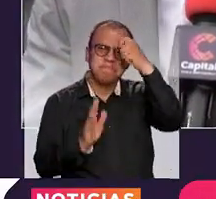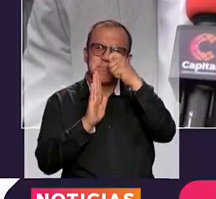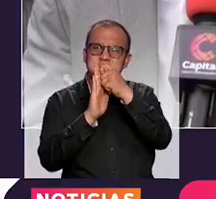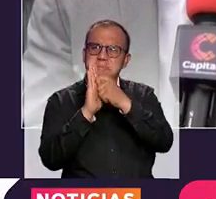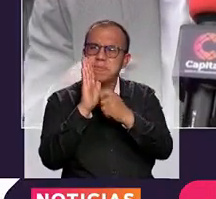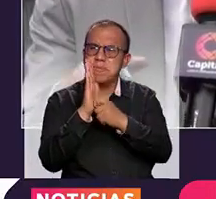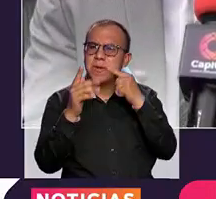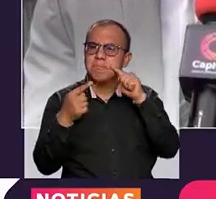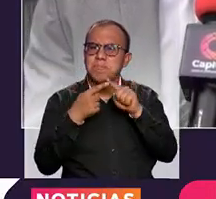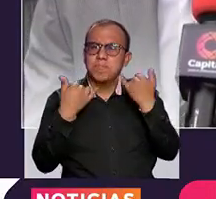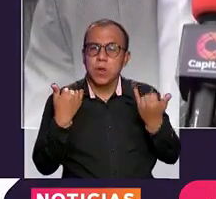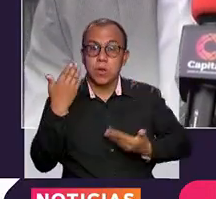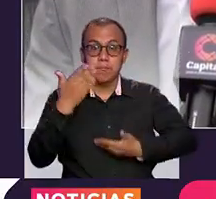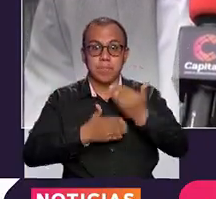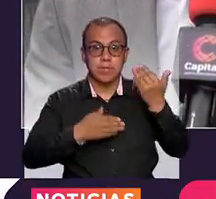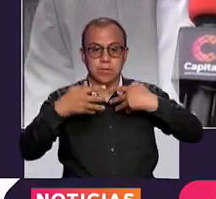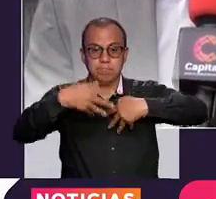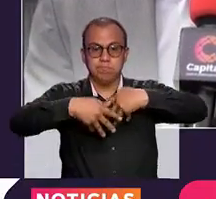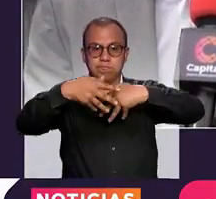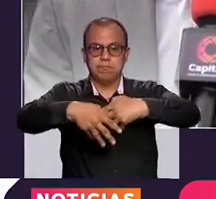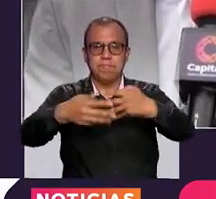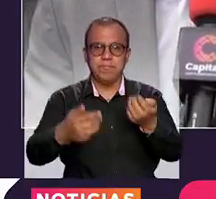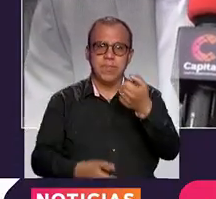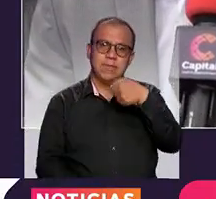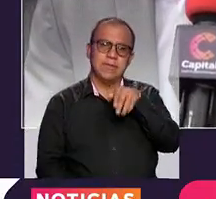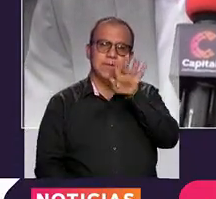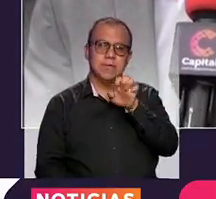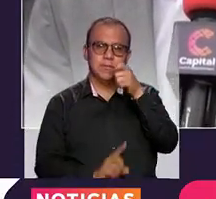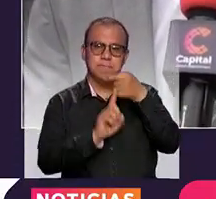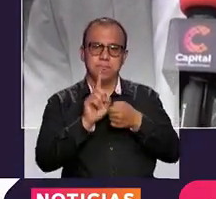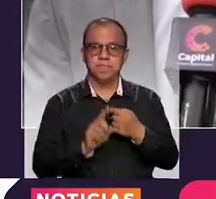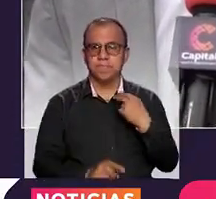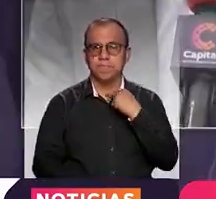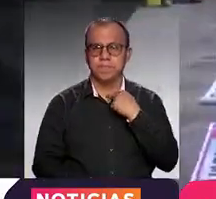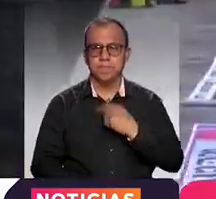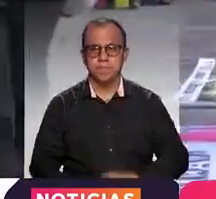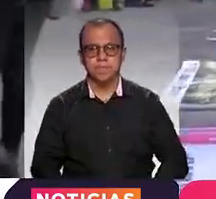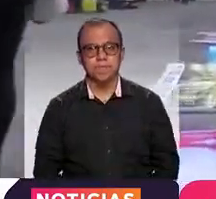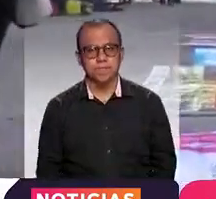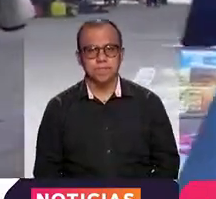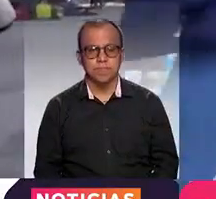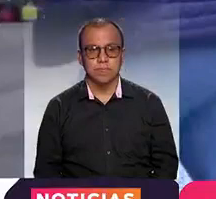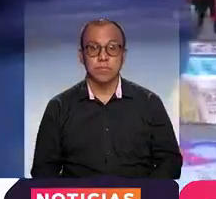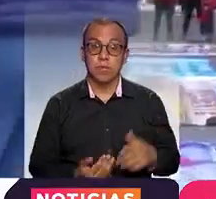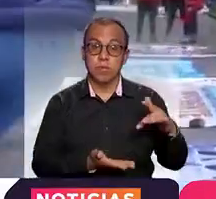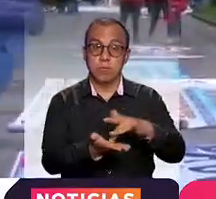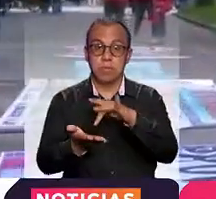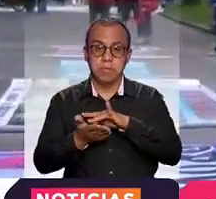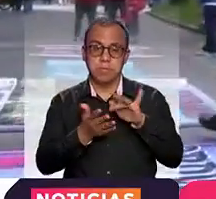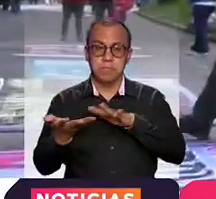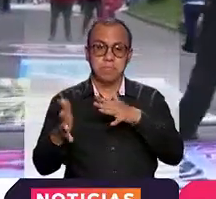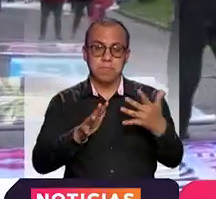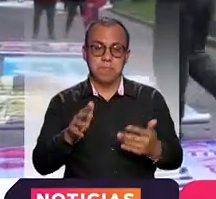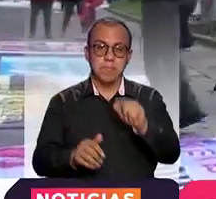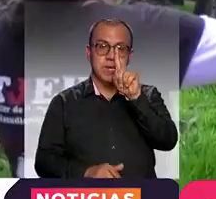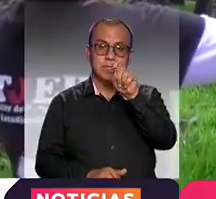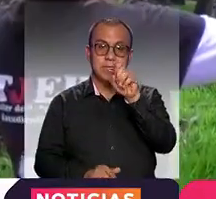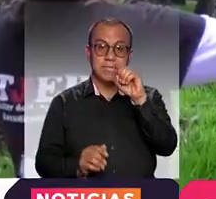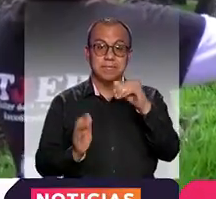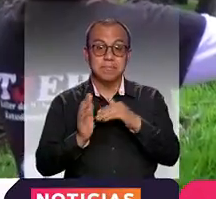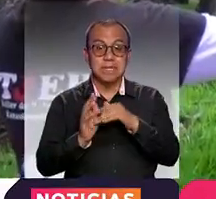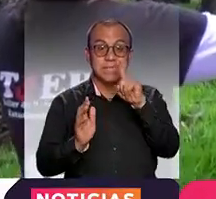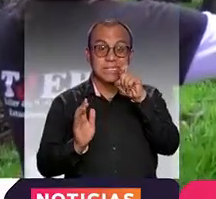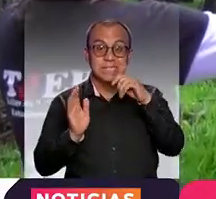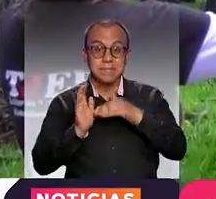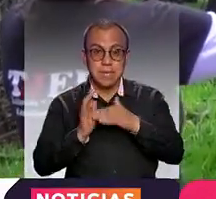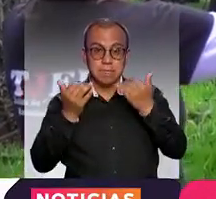razones que los motivaron a salir a las calles este 19 de noviembre? Una participación de aproximadamente 6.000 personas